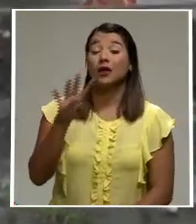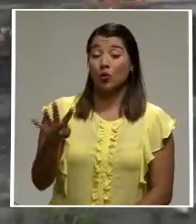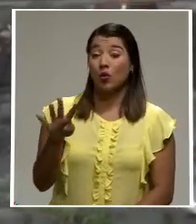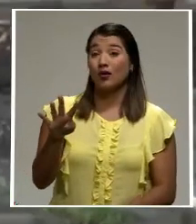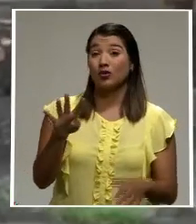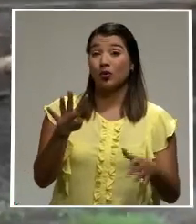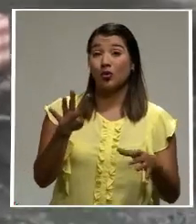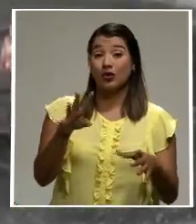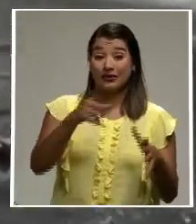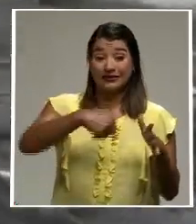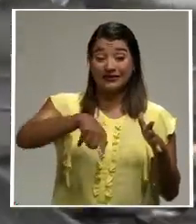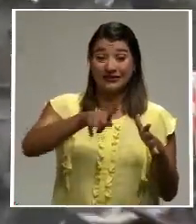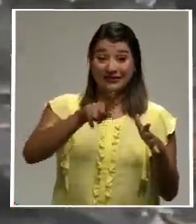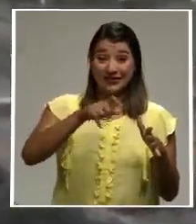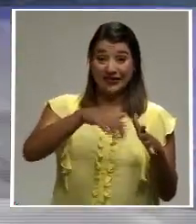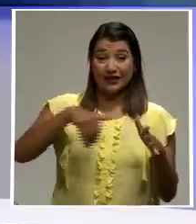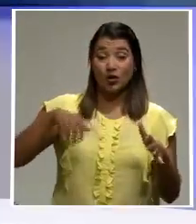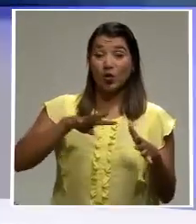el beneficio.